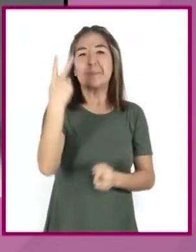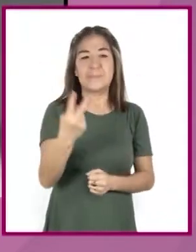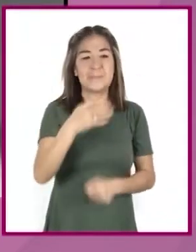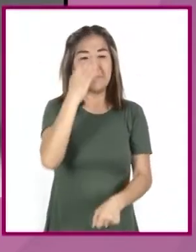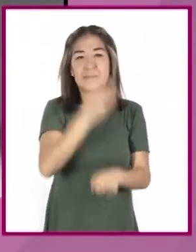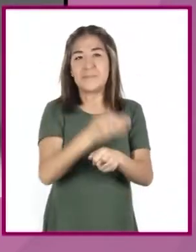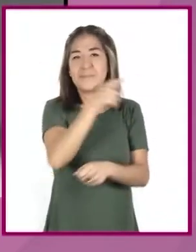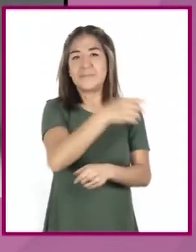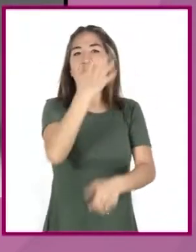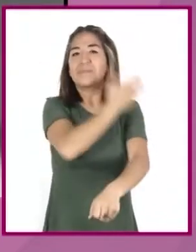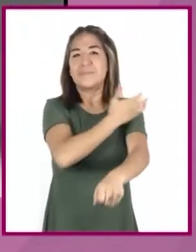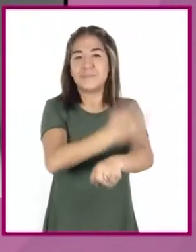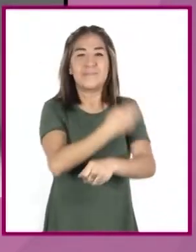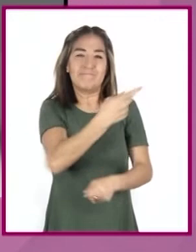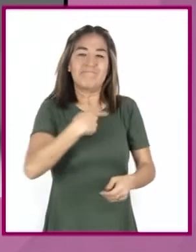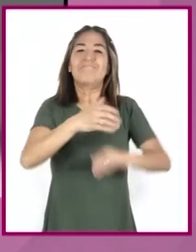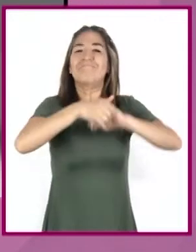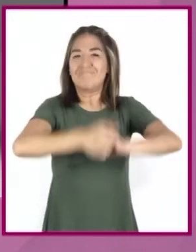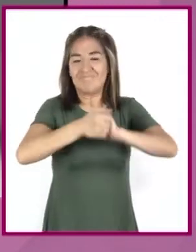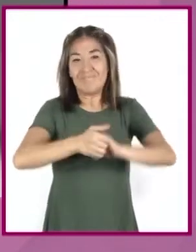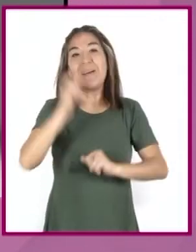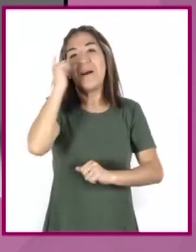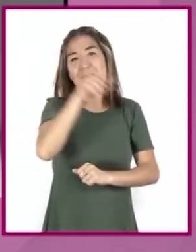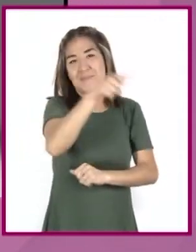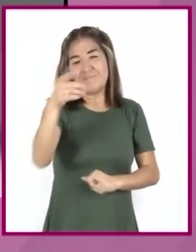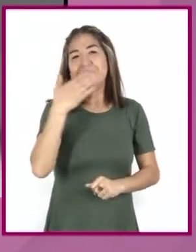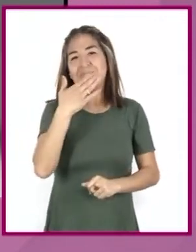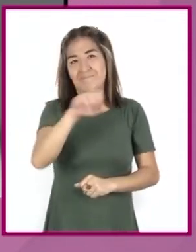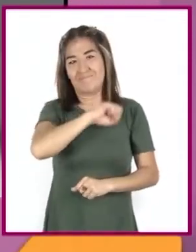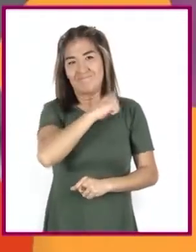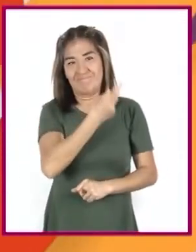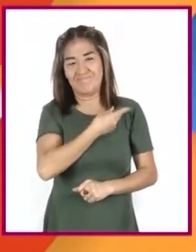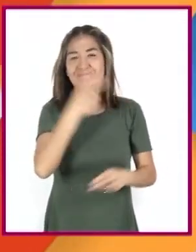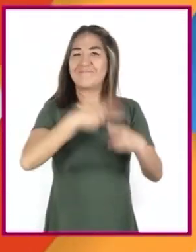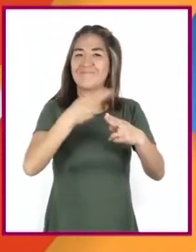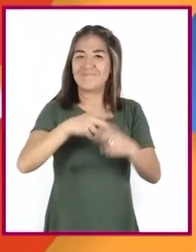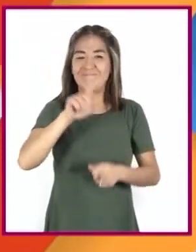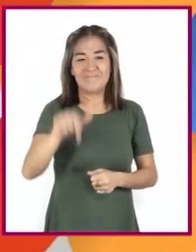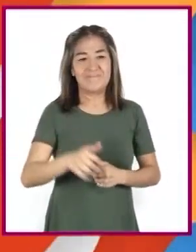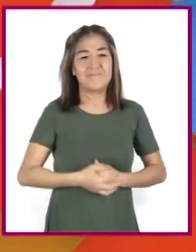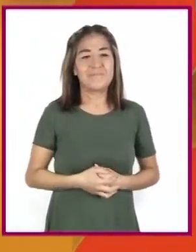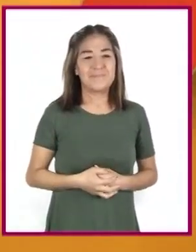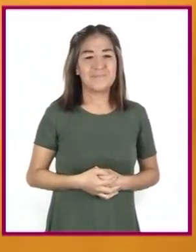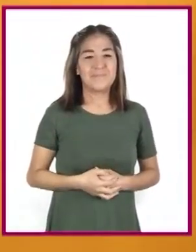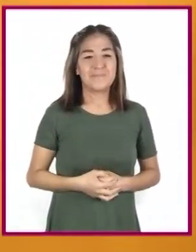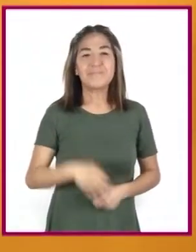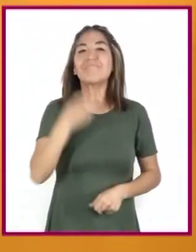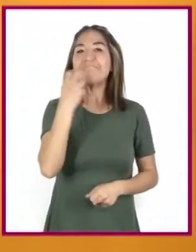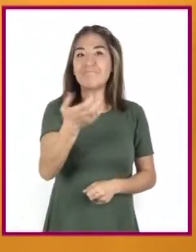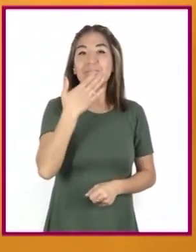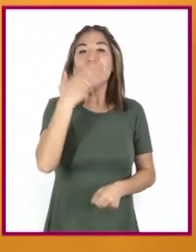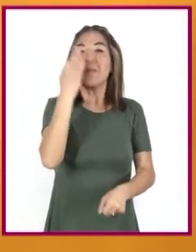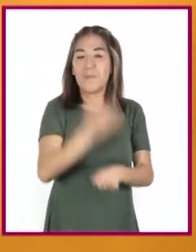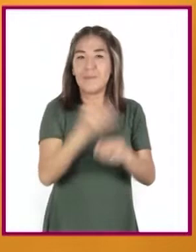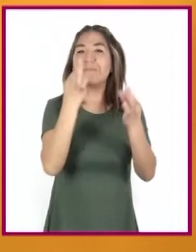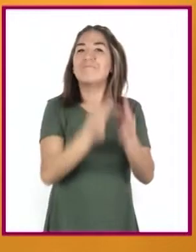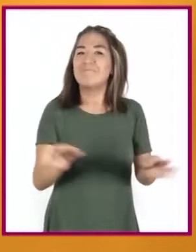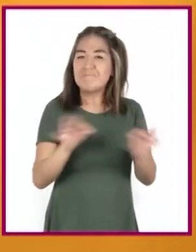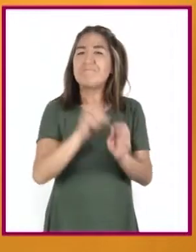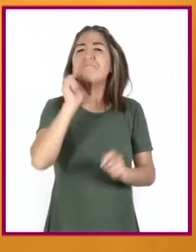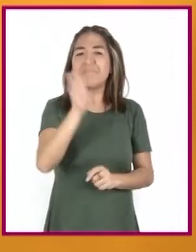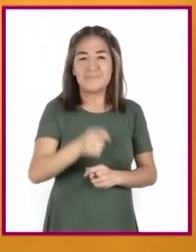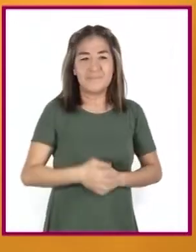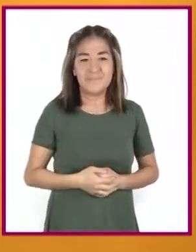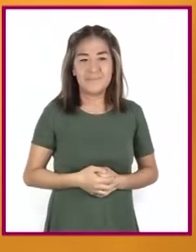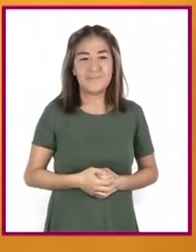Mis compañeros y yo les saludamos y deseamos buena salud. Hasta luego. Es muy importante identificar